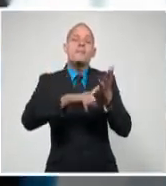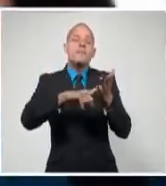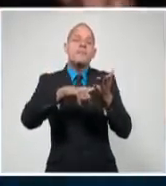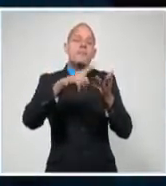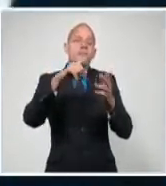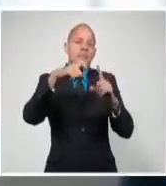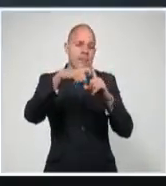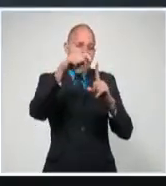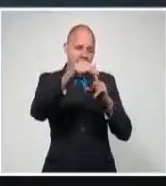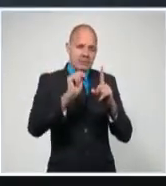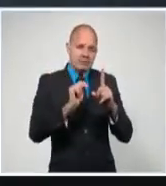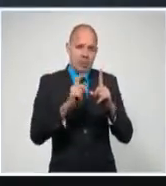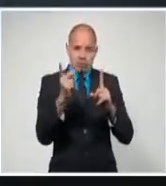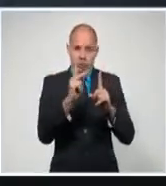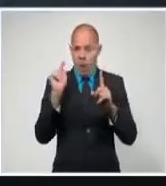célula.